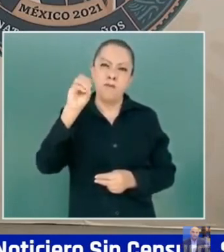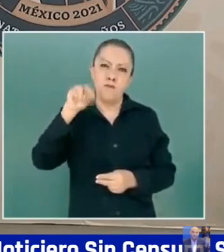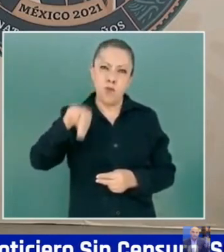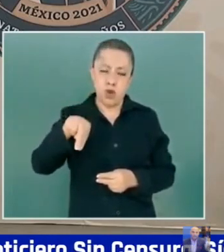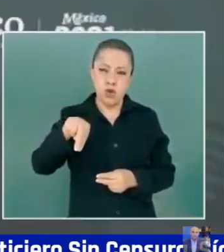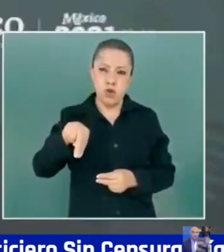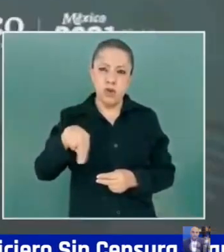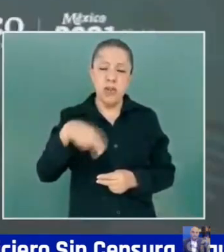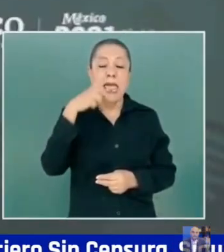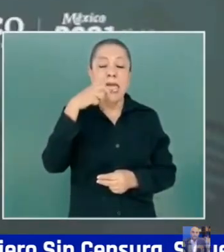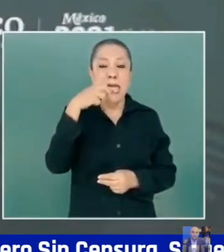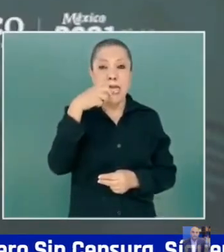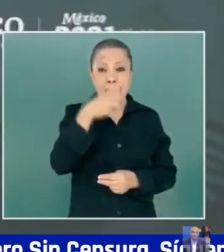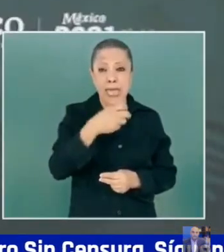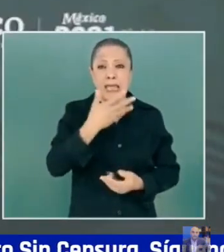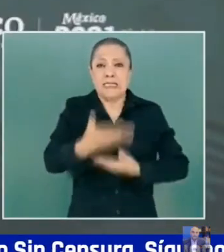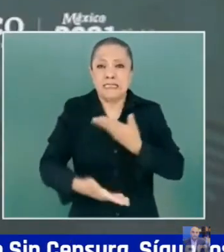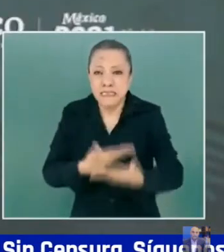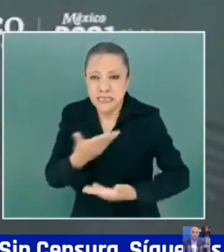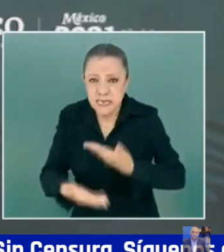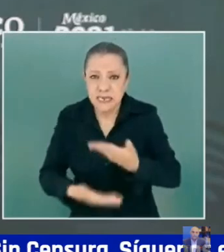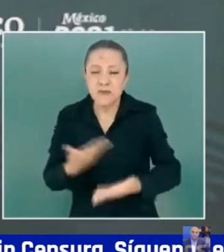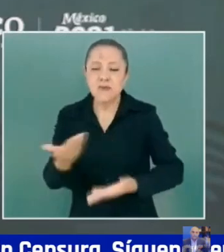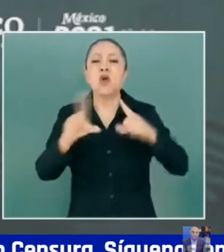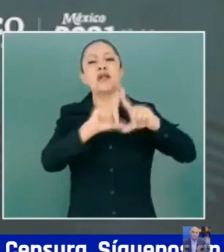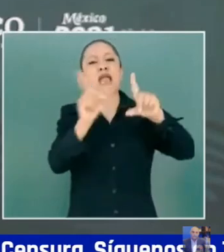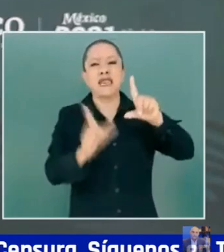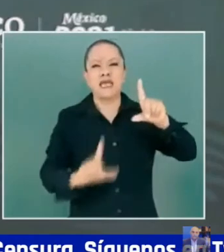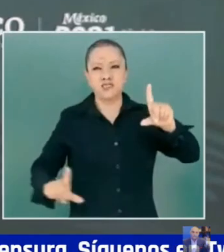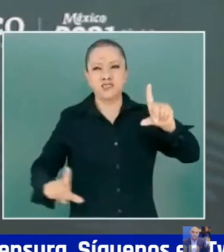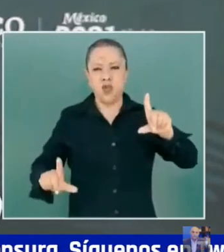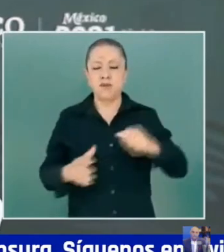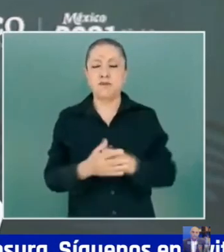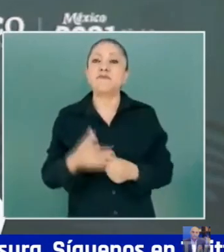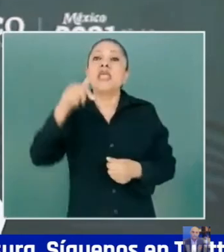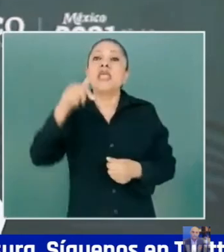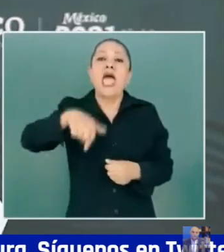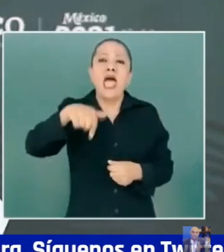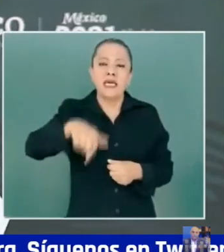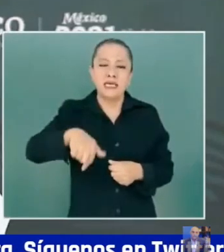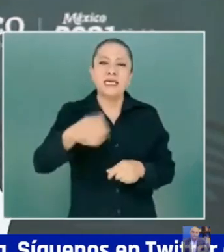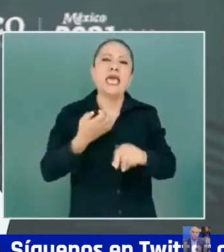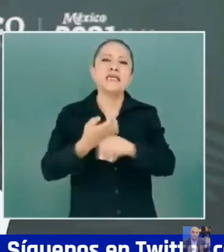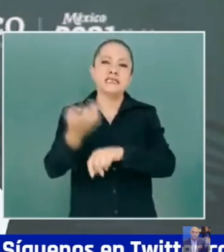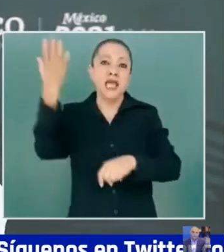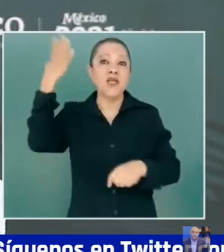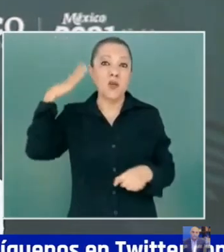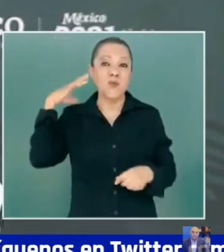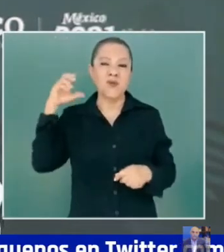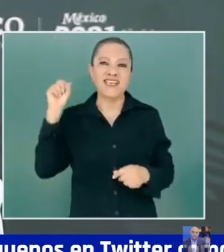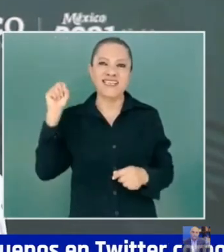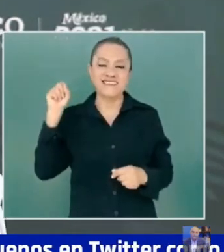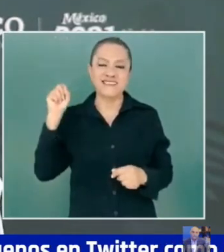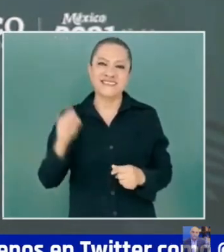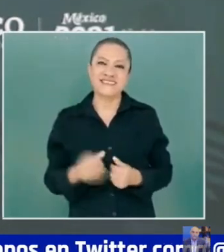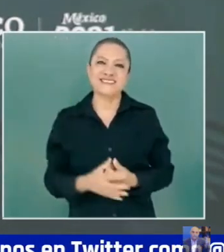el serbio de la nación, aquí en el estado de Morelos.